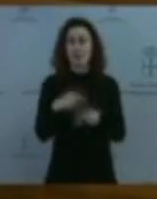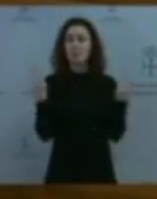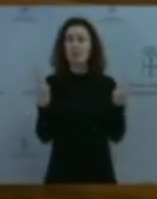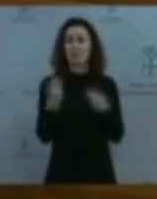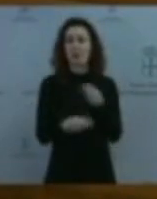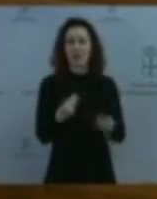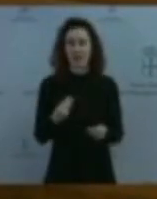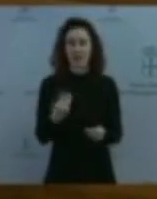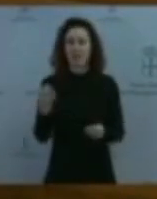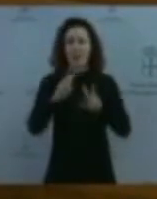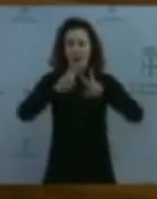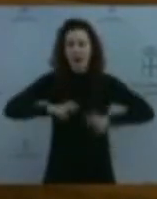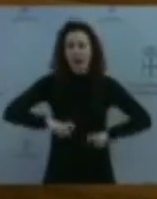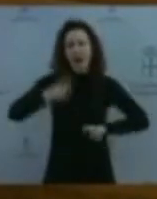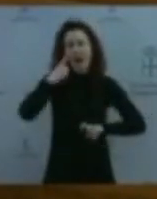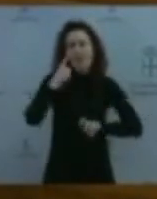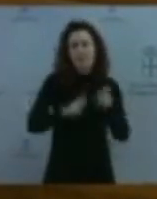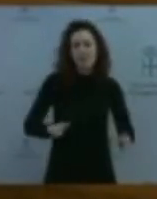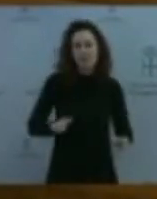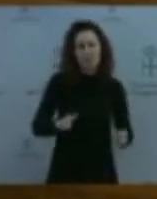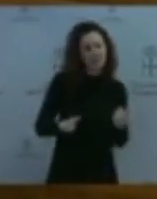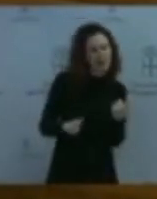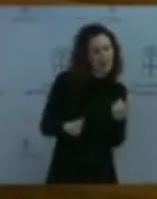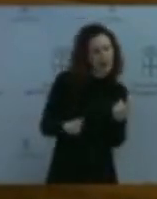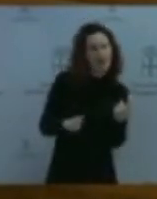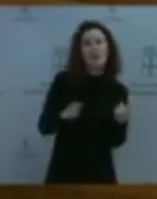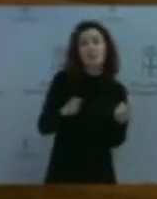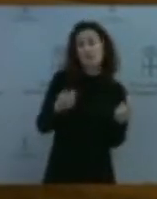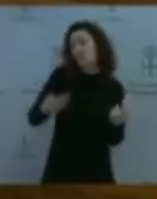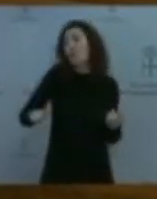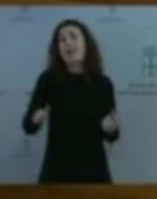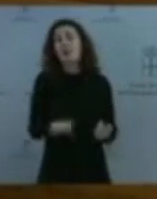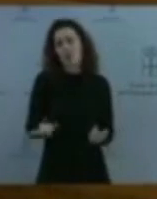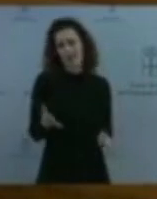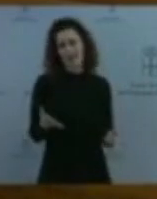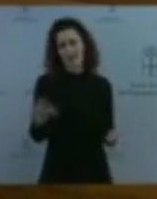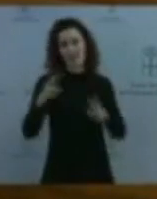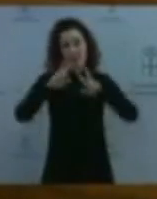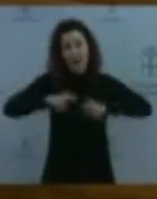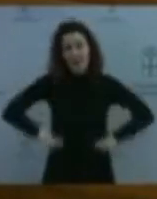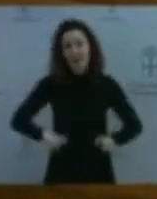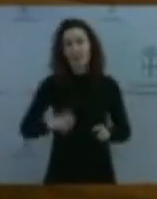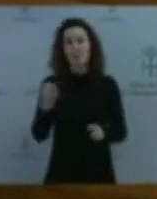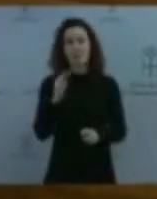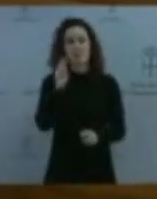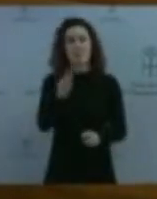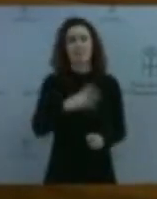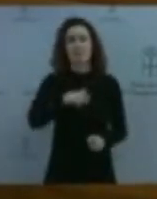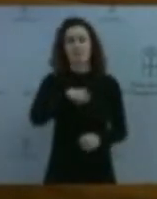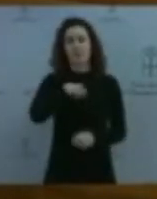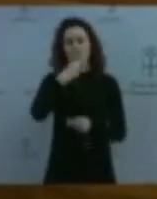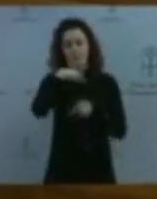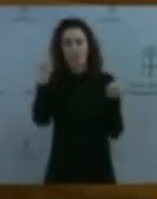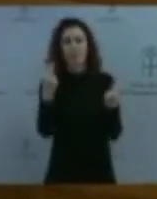sobra personal, porque también es así. Tenemos que empezar a ver la función pública con un concepto amplio de servidores de lo